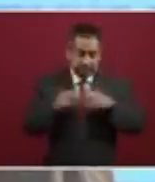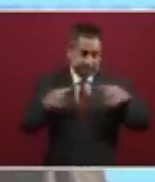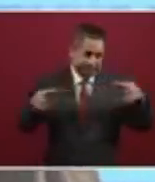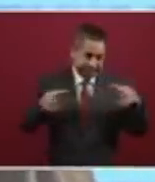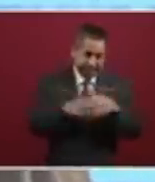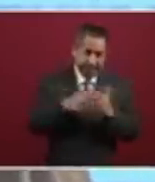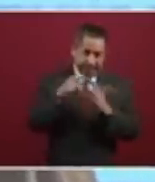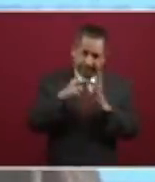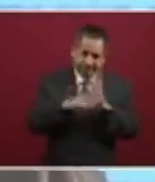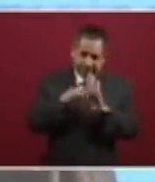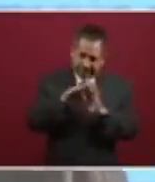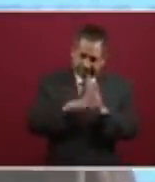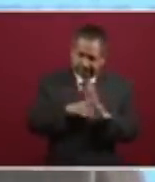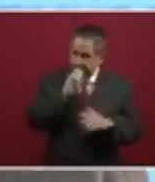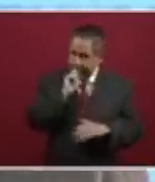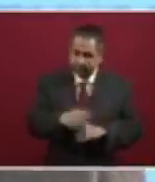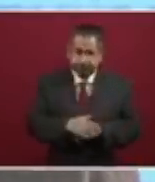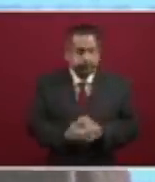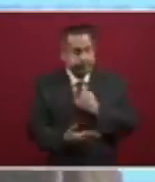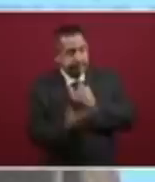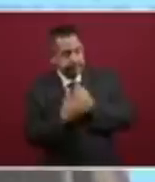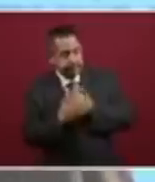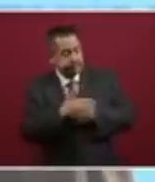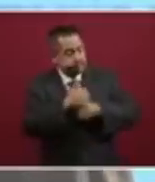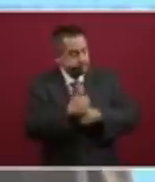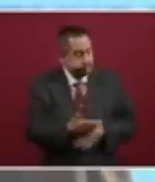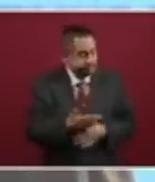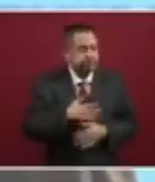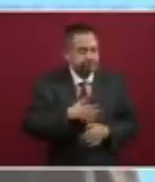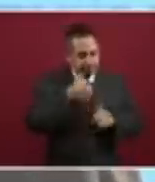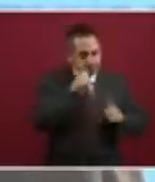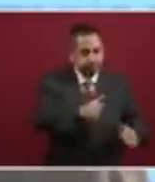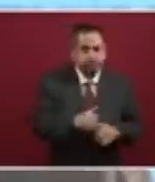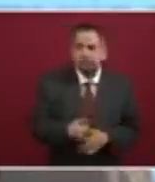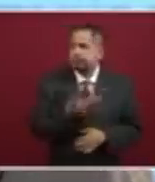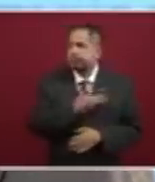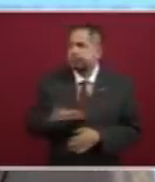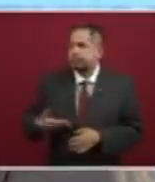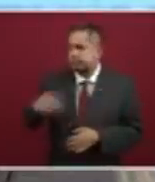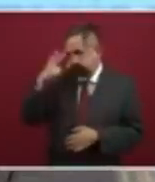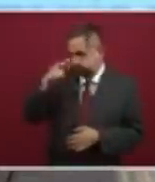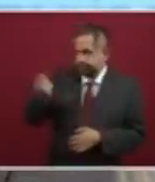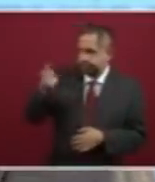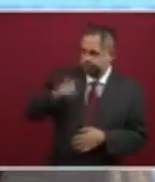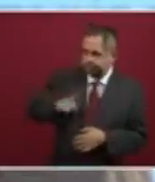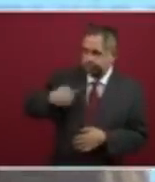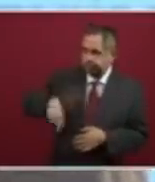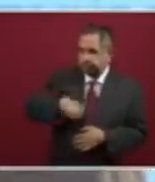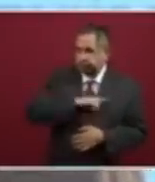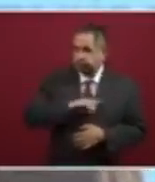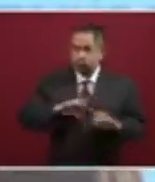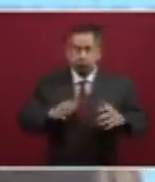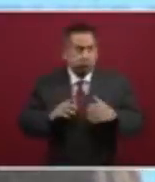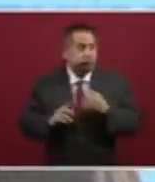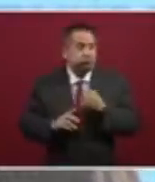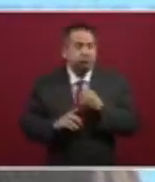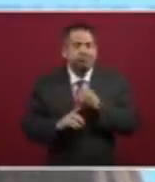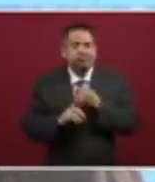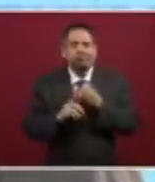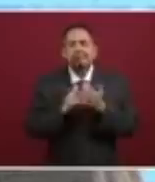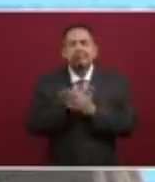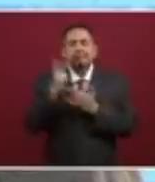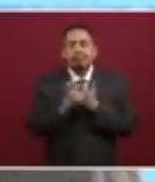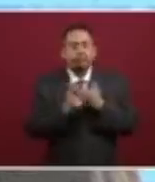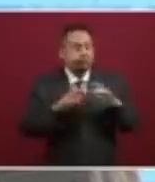atención a las demandas de las víctimas. El presidente de la República nos ha instruido a que todo el programa emergente de exhumación